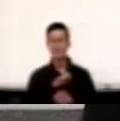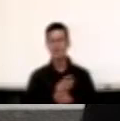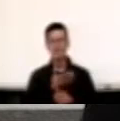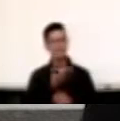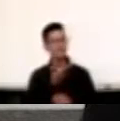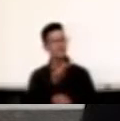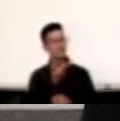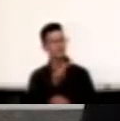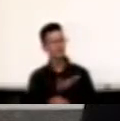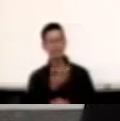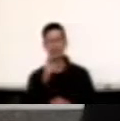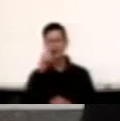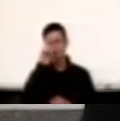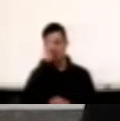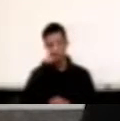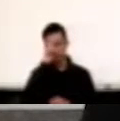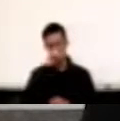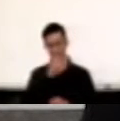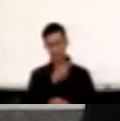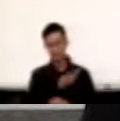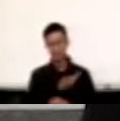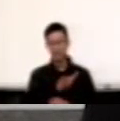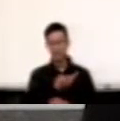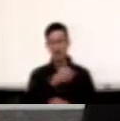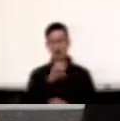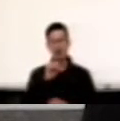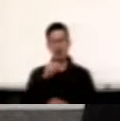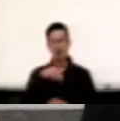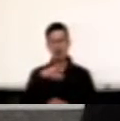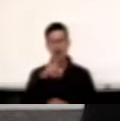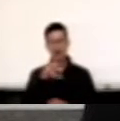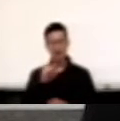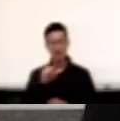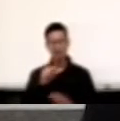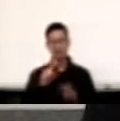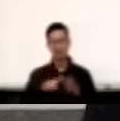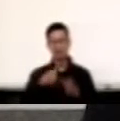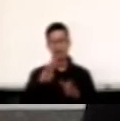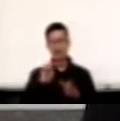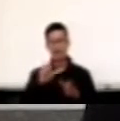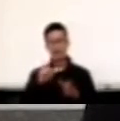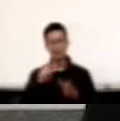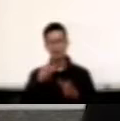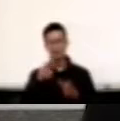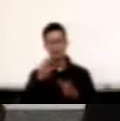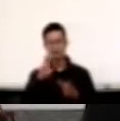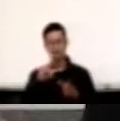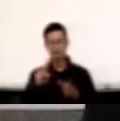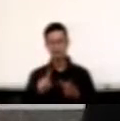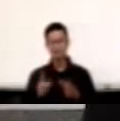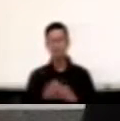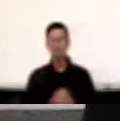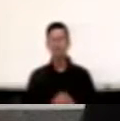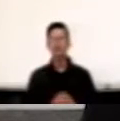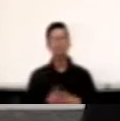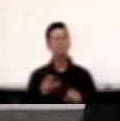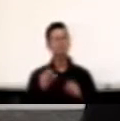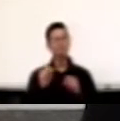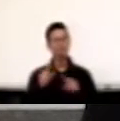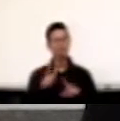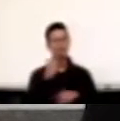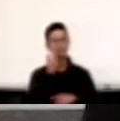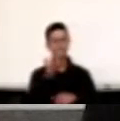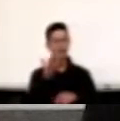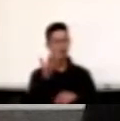Beatriz y a la consejera Sandra, y también quisiera tomarme un minuto para agradecer al